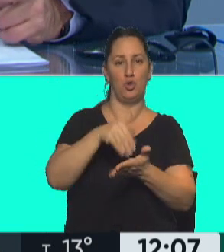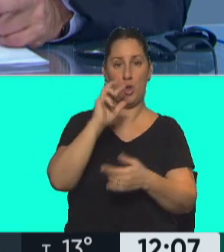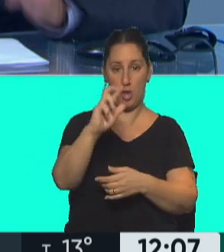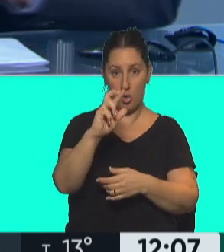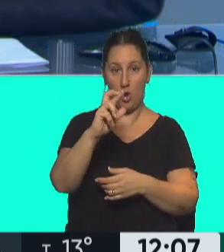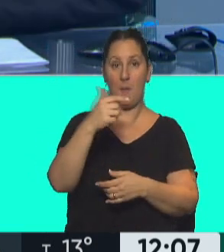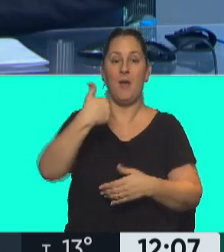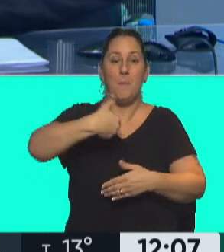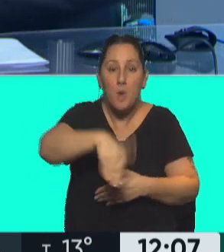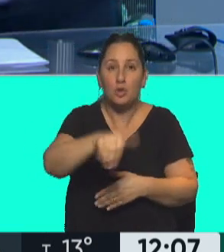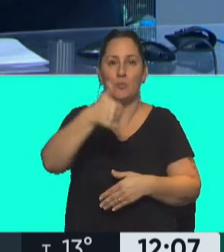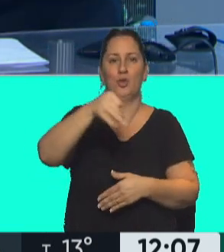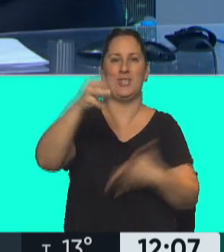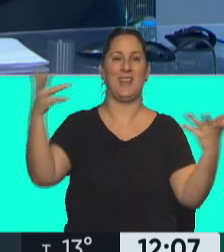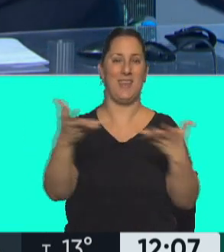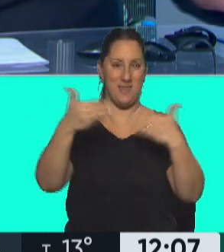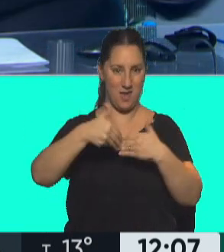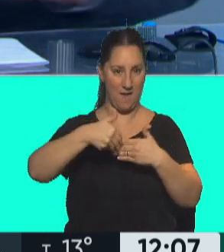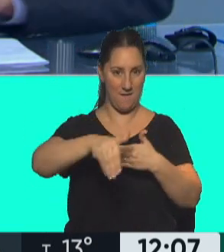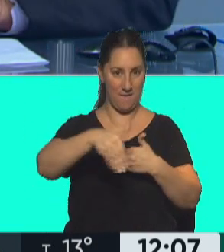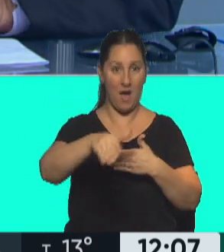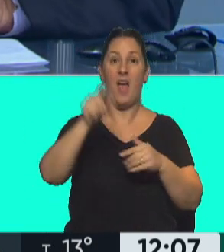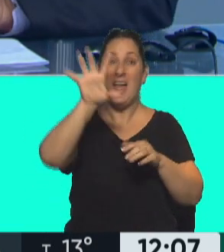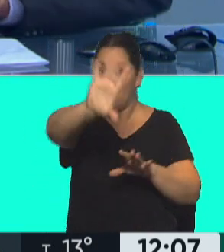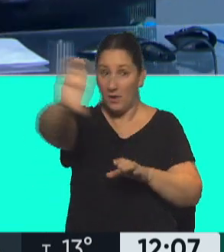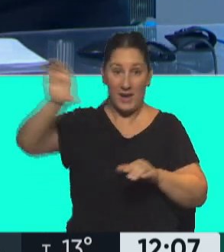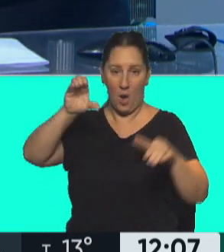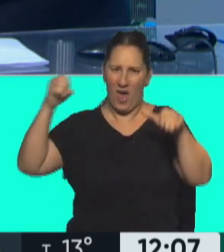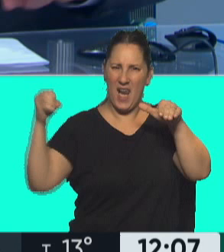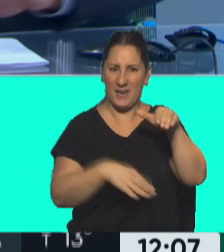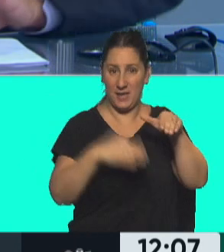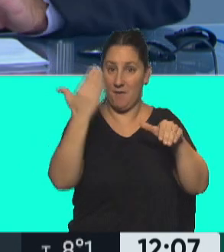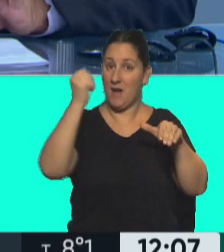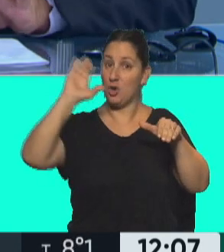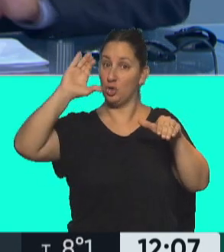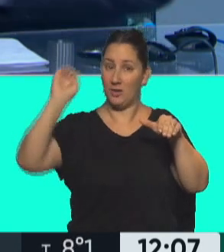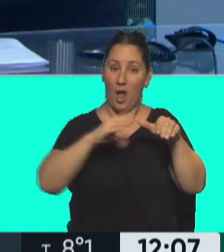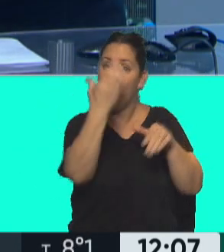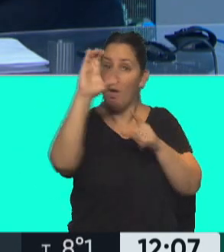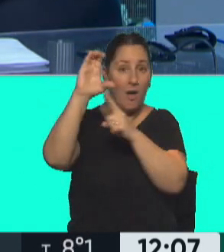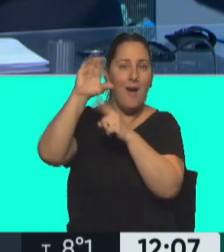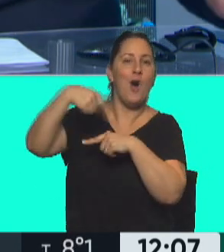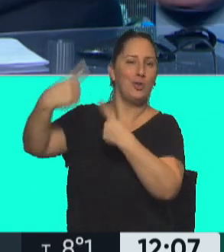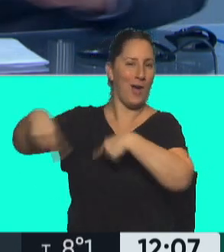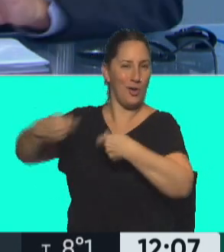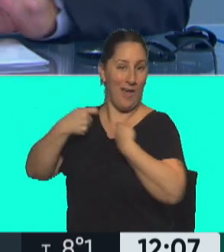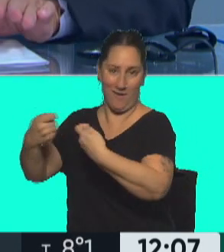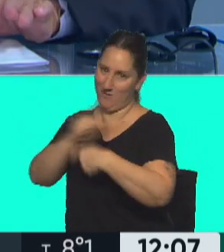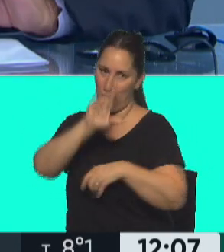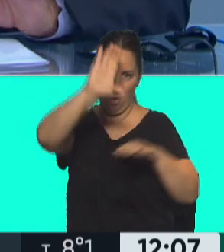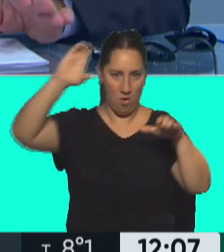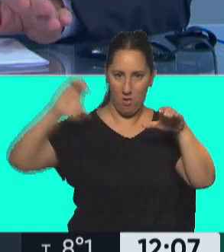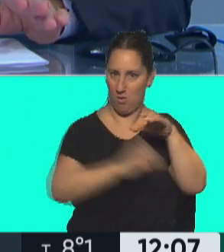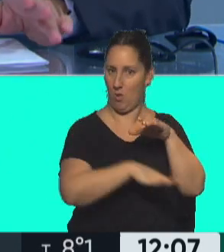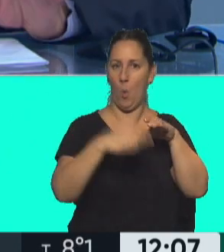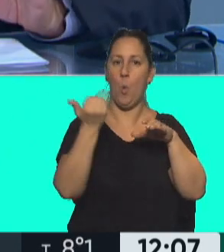días, que irían plenamente a reservas. Es decir, no se van a utilizar esos dólares para ninguna otra cosa, plenamente van a